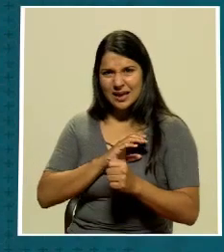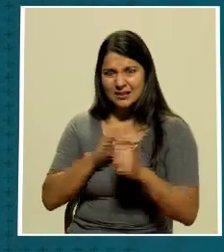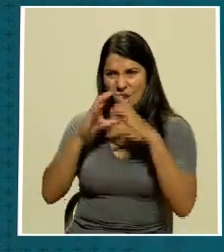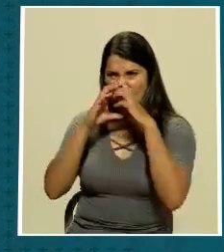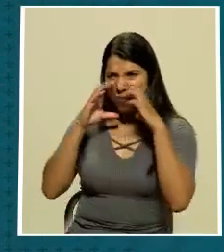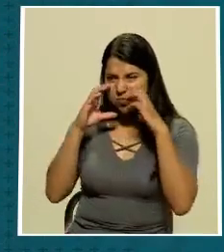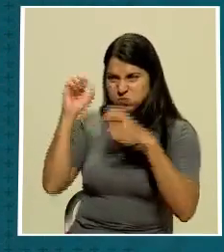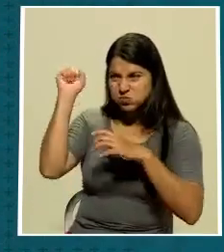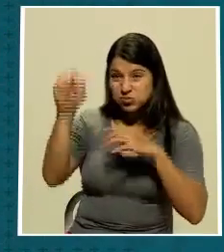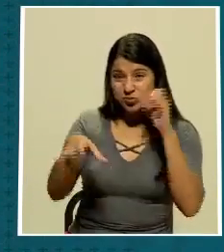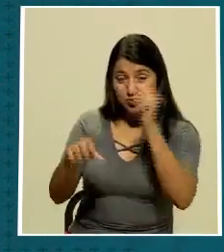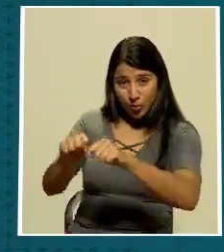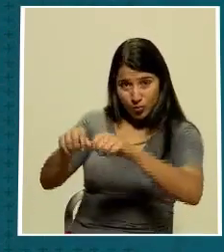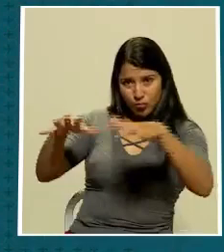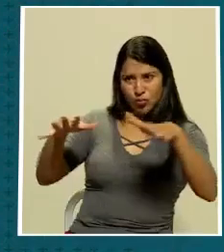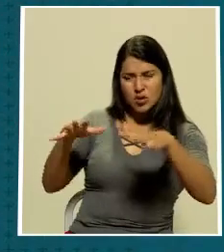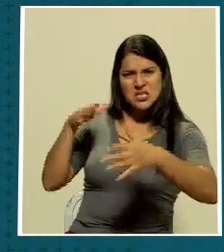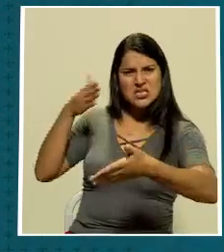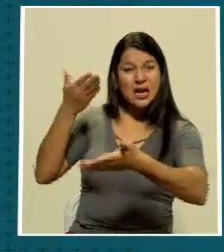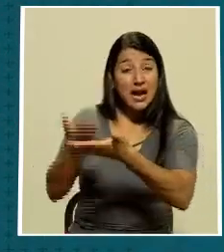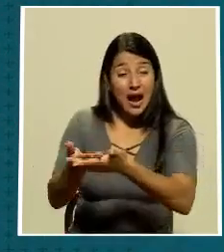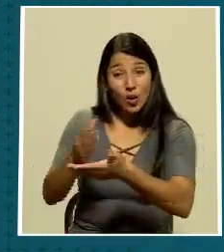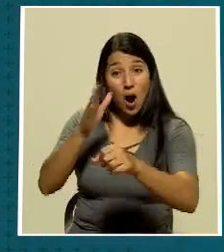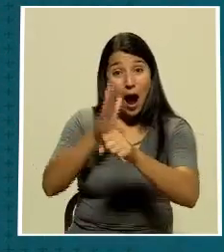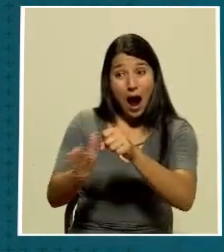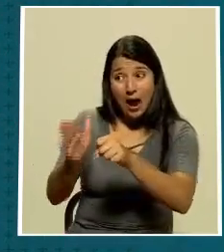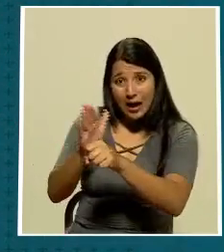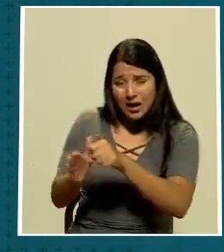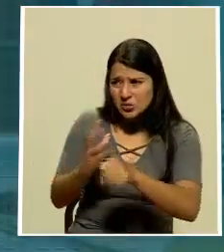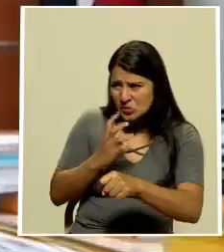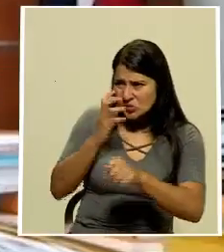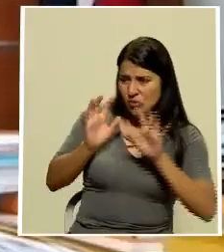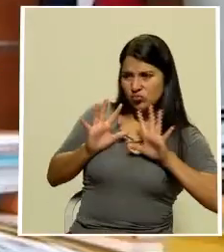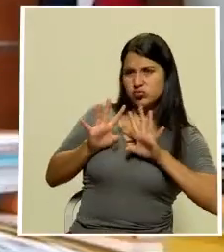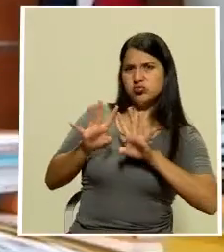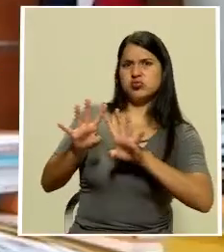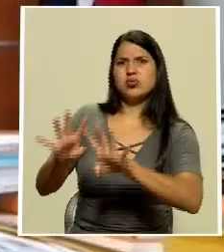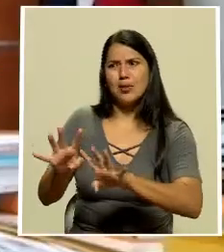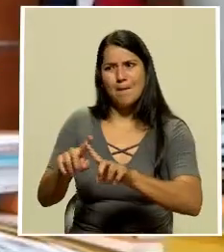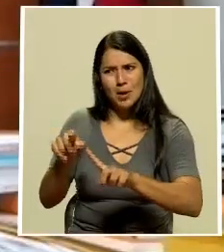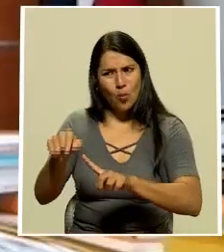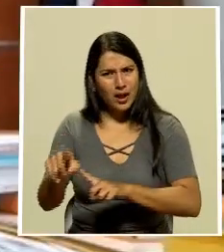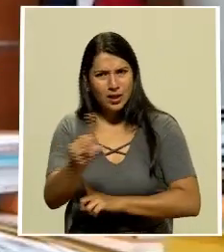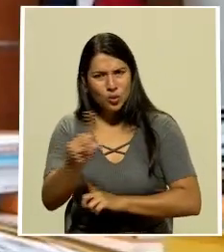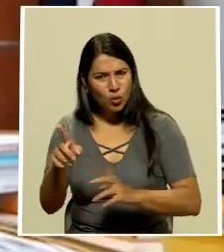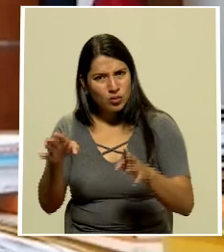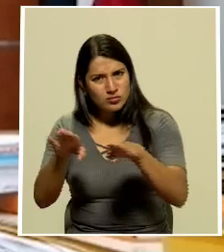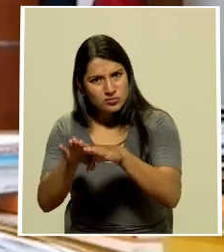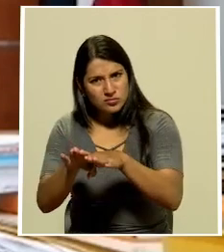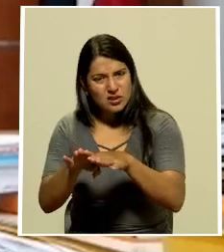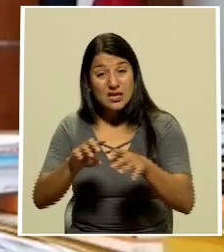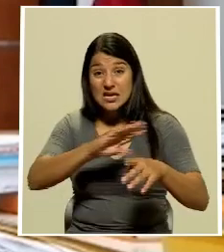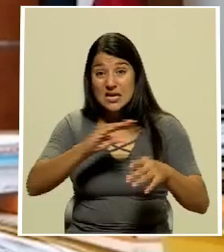de Cañas en un acto provocativo, donde realmente no había obstrucción de la carretera y